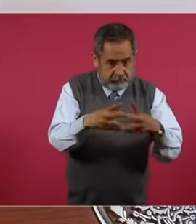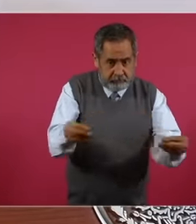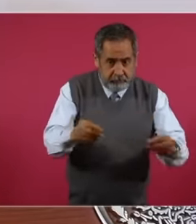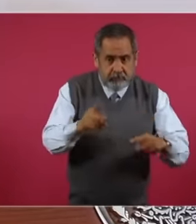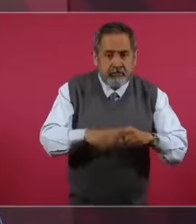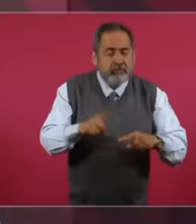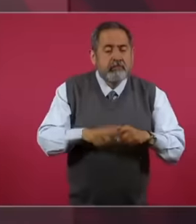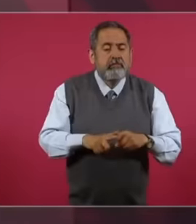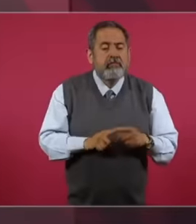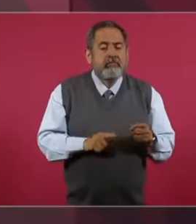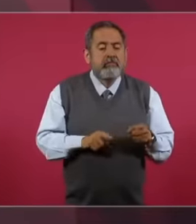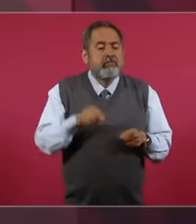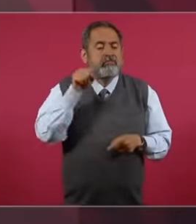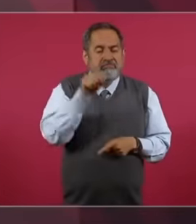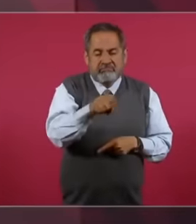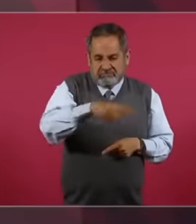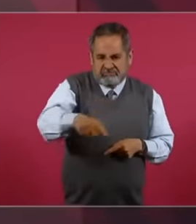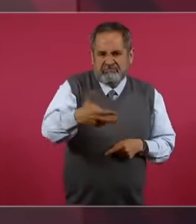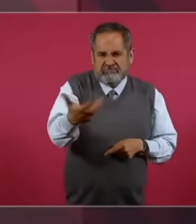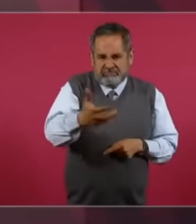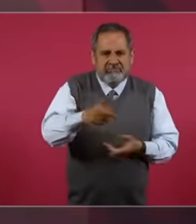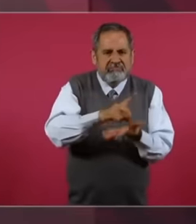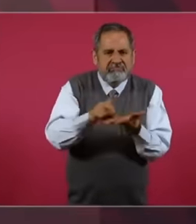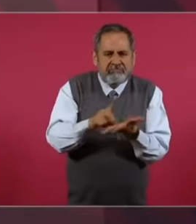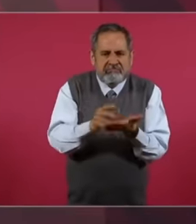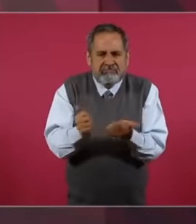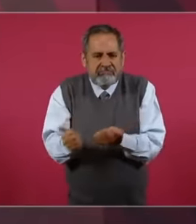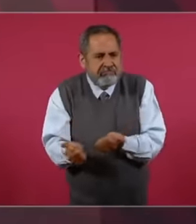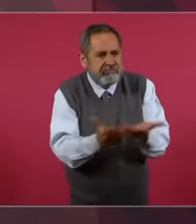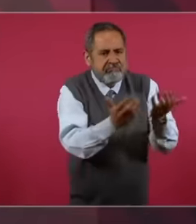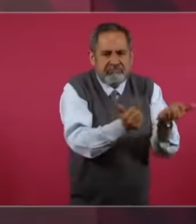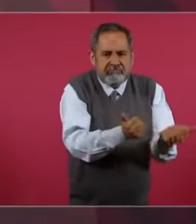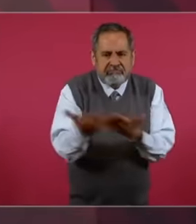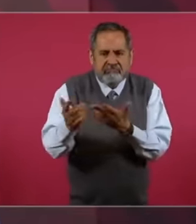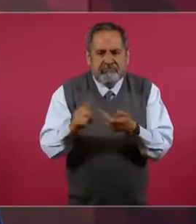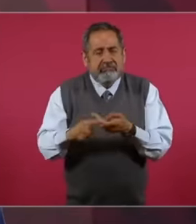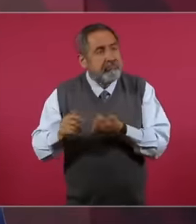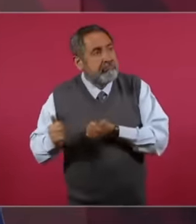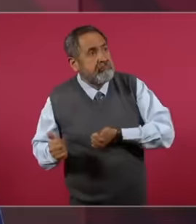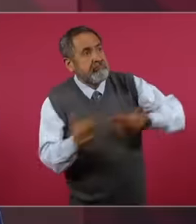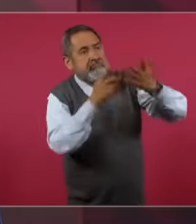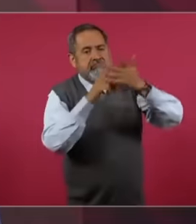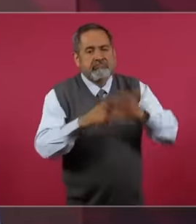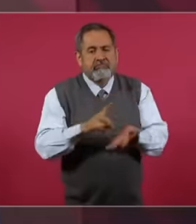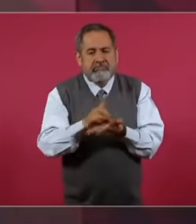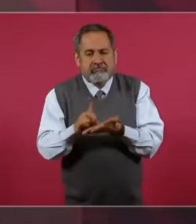con que se traficaba droga de Iguala a Estados Unidos